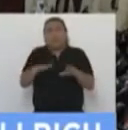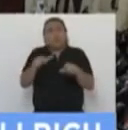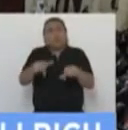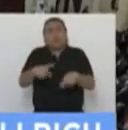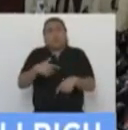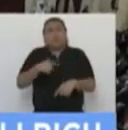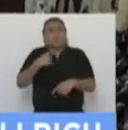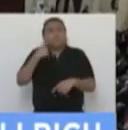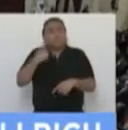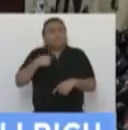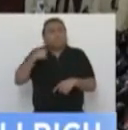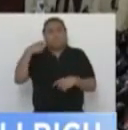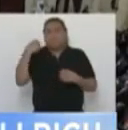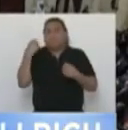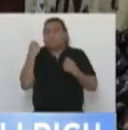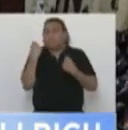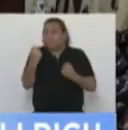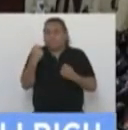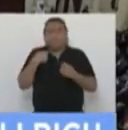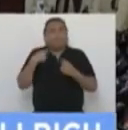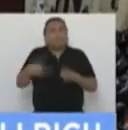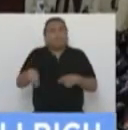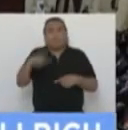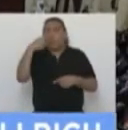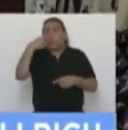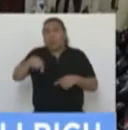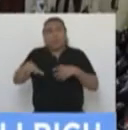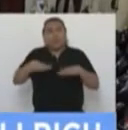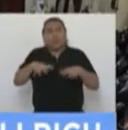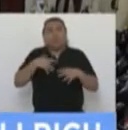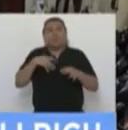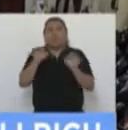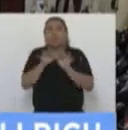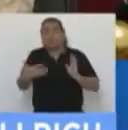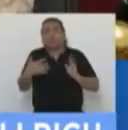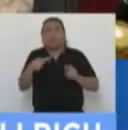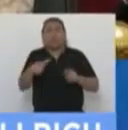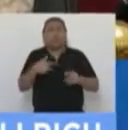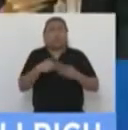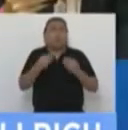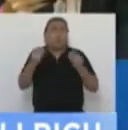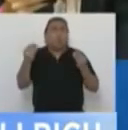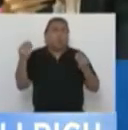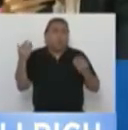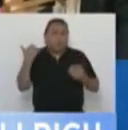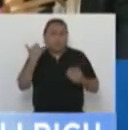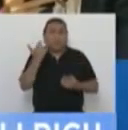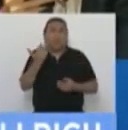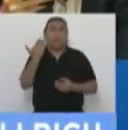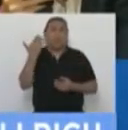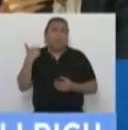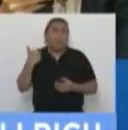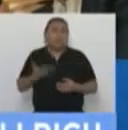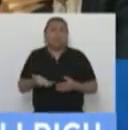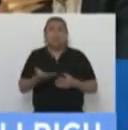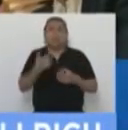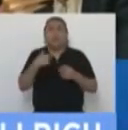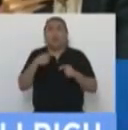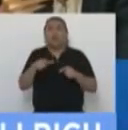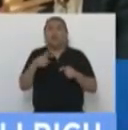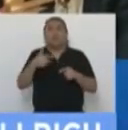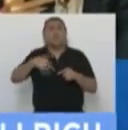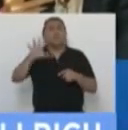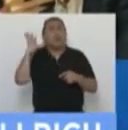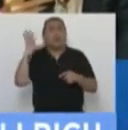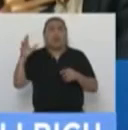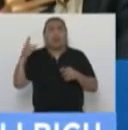la Asociación de la Argentina, que da una cantidad de servicios y de acompañamiento que son muy importantes para poder tener herramientas y